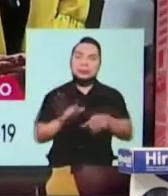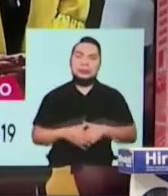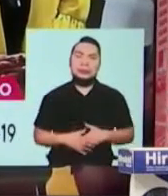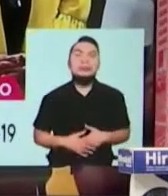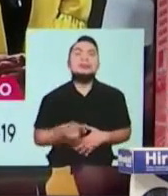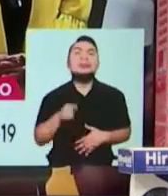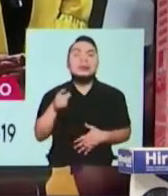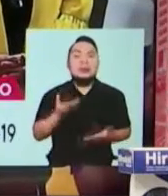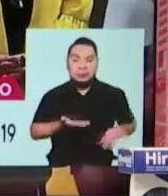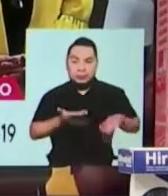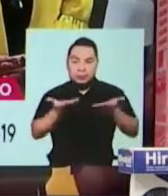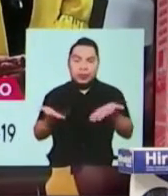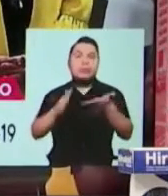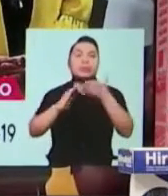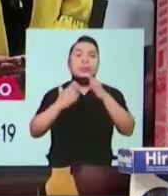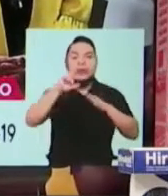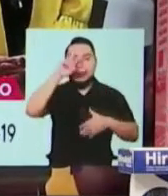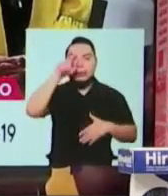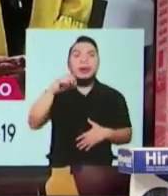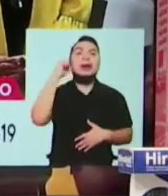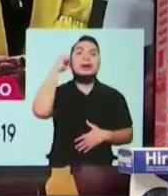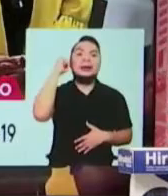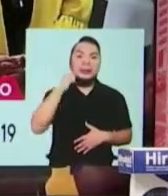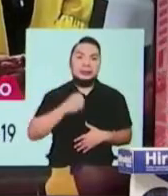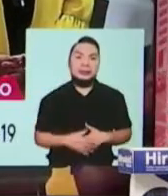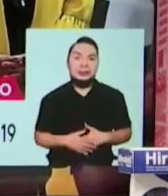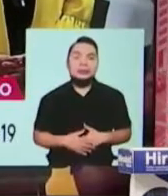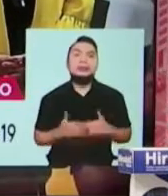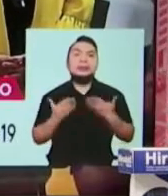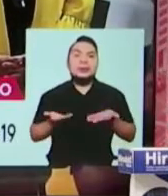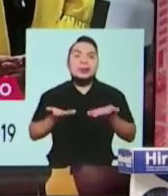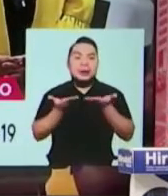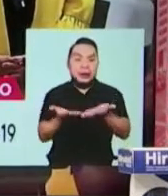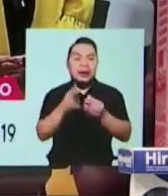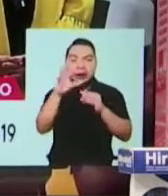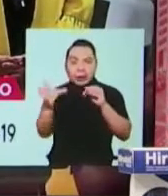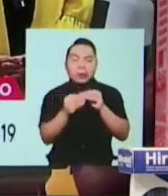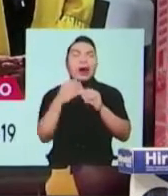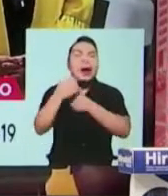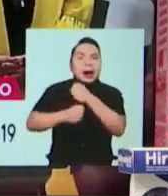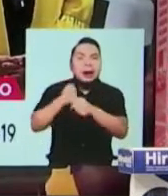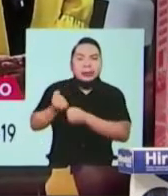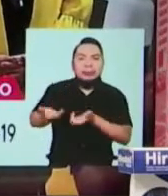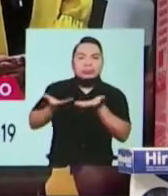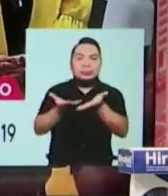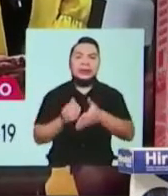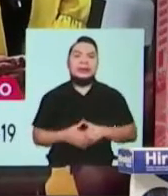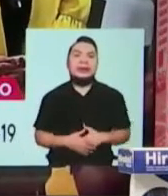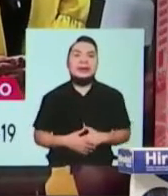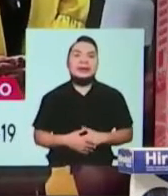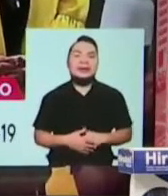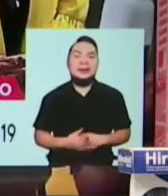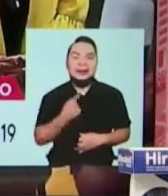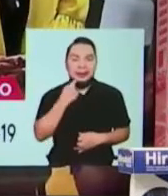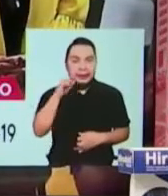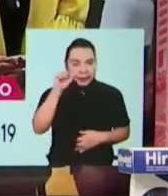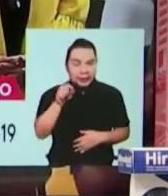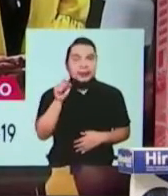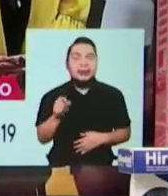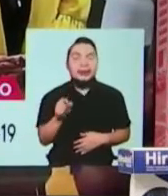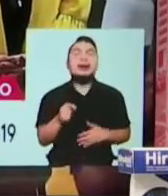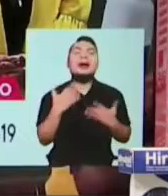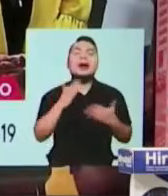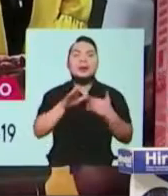todo eso, imagínese, mejor no trabajes. Dicho esto, Mari Carmen habla de apoyar al sector de educación por el tema de la infraestructura,